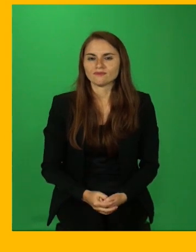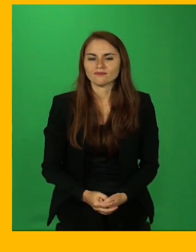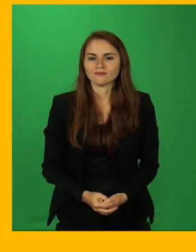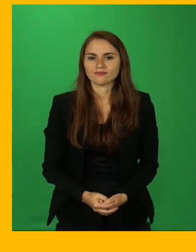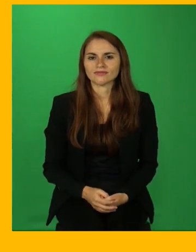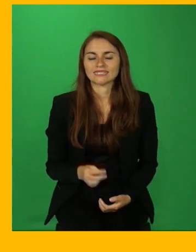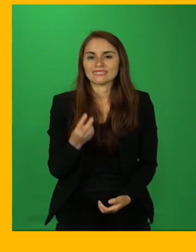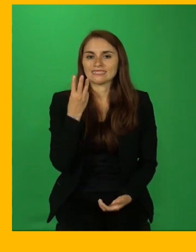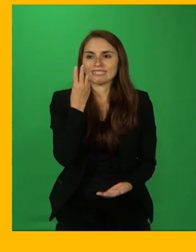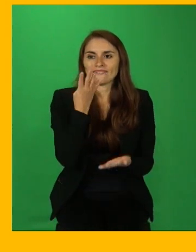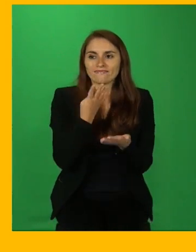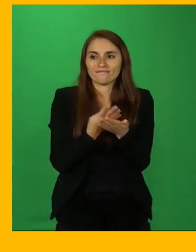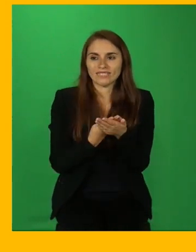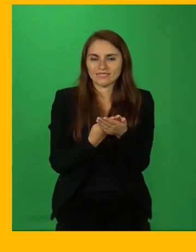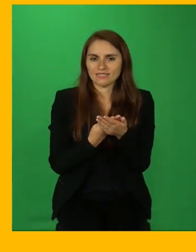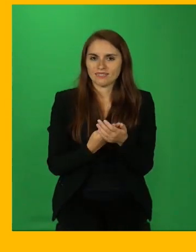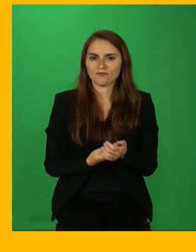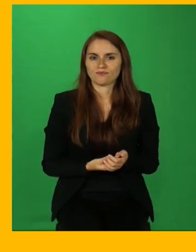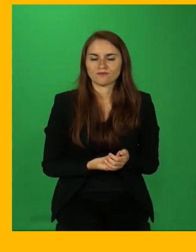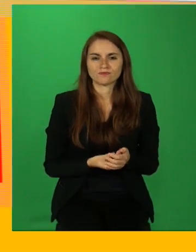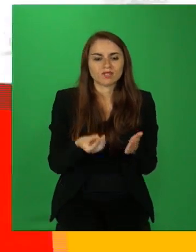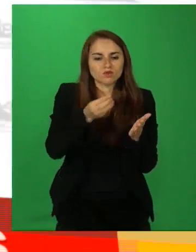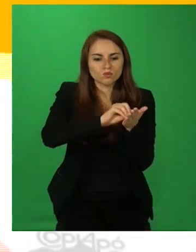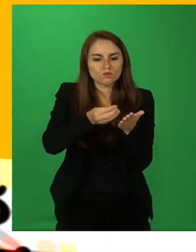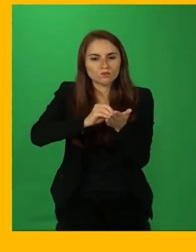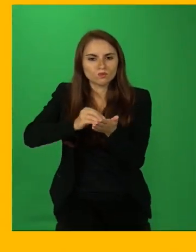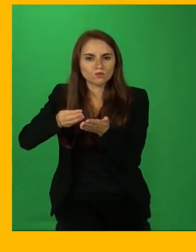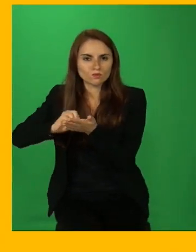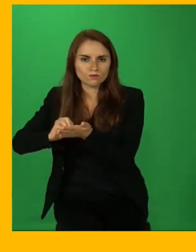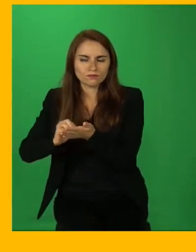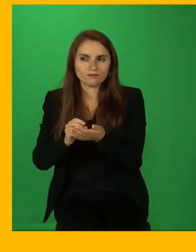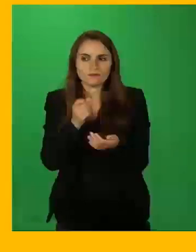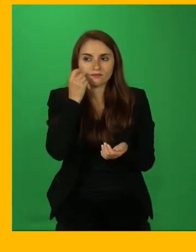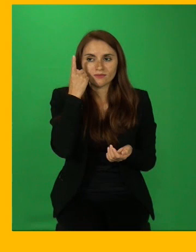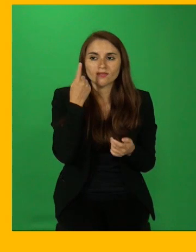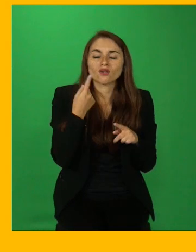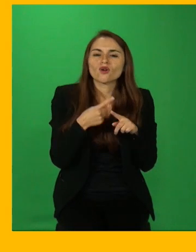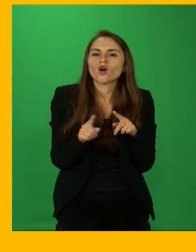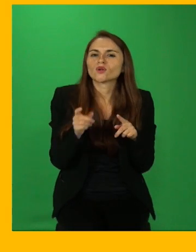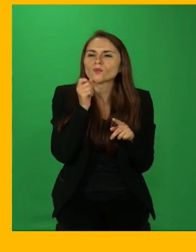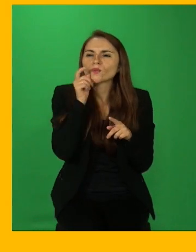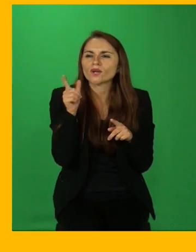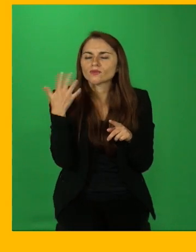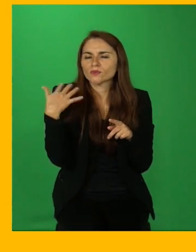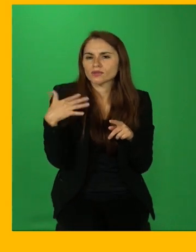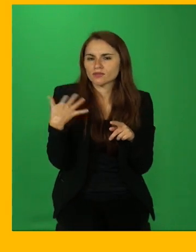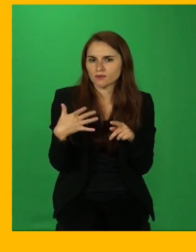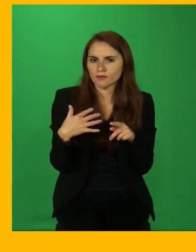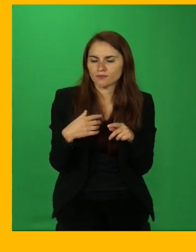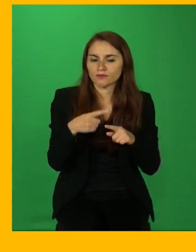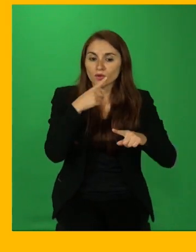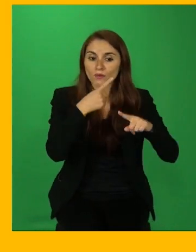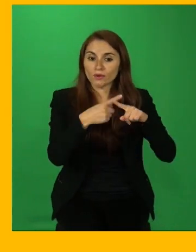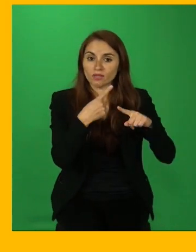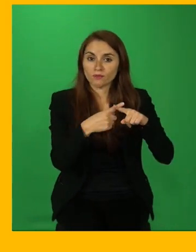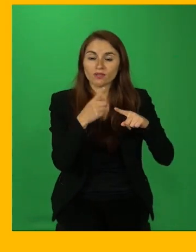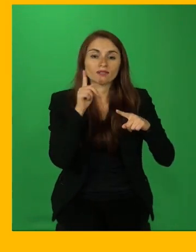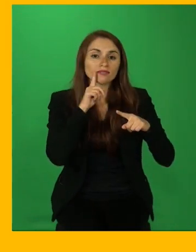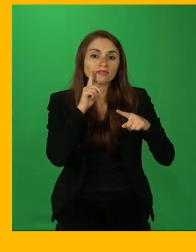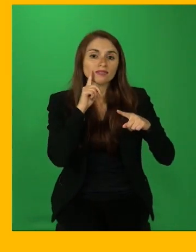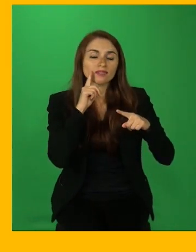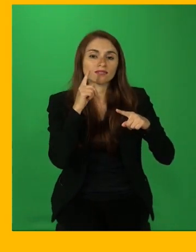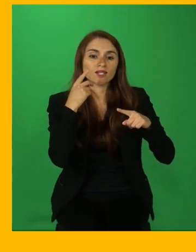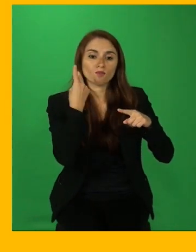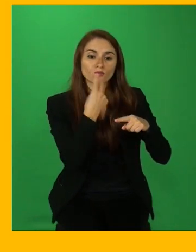negativos una suma y terada y otra cosa es importante que la multiplicación tiene la